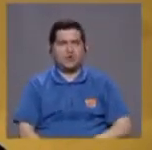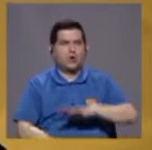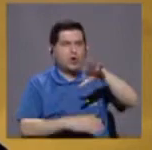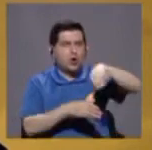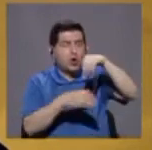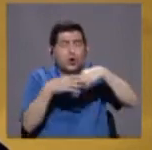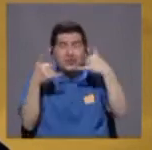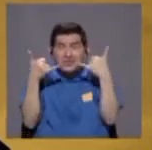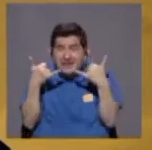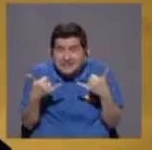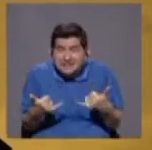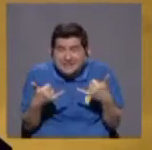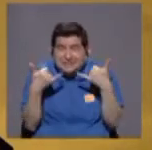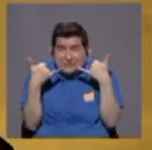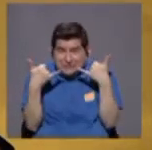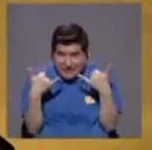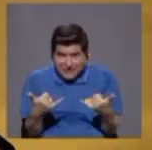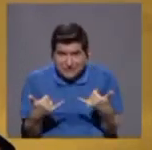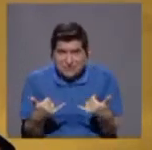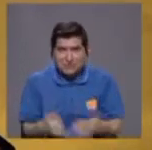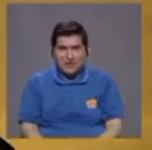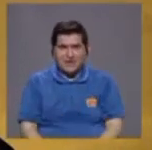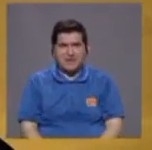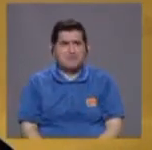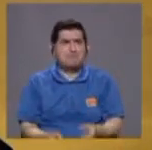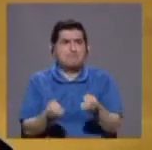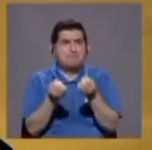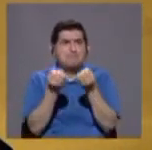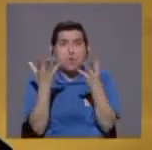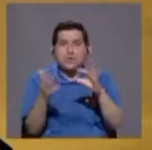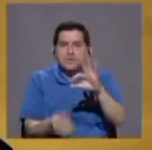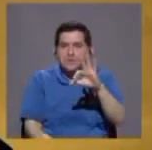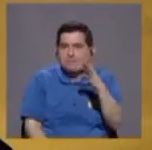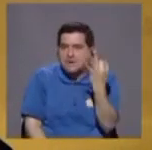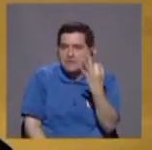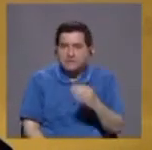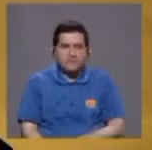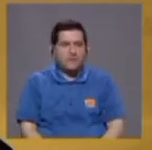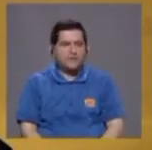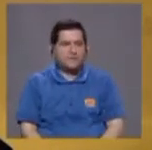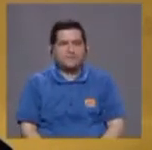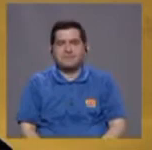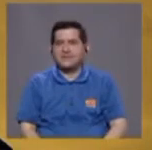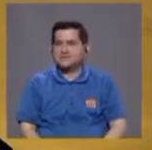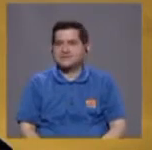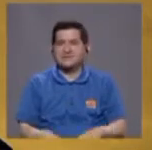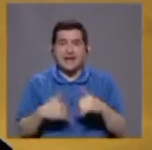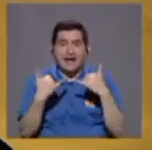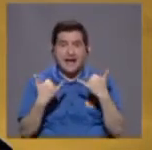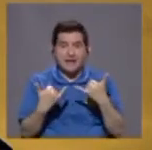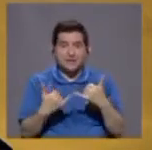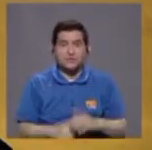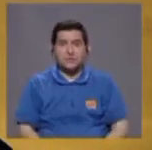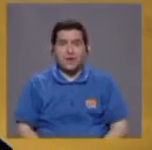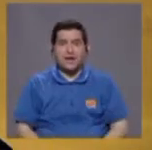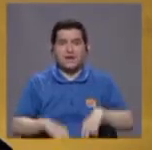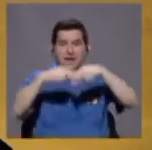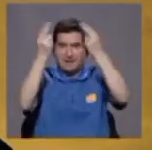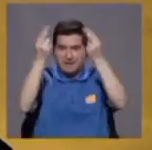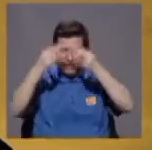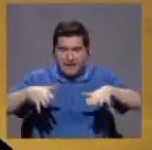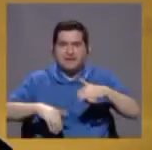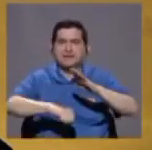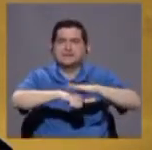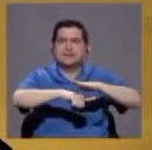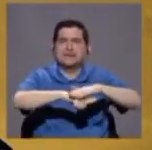contexto actual de tantos medios, tantas posibilidades que hay de realidades virtuales.